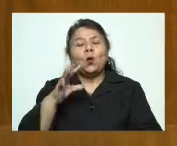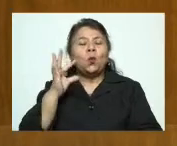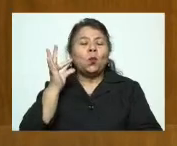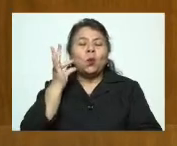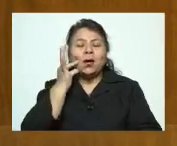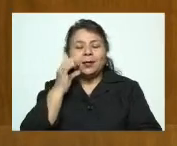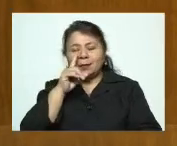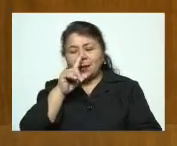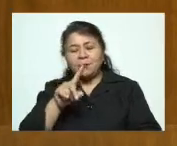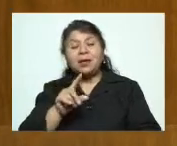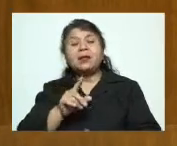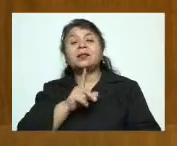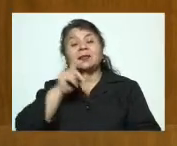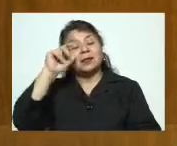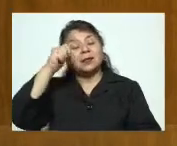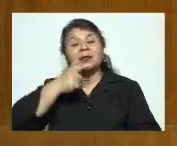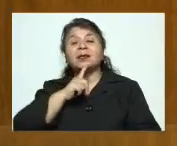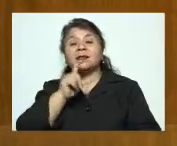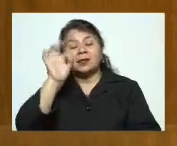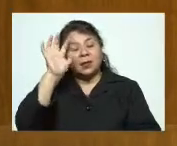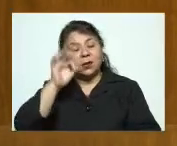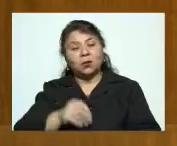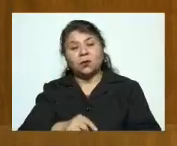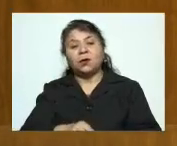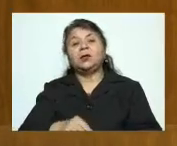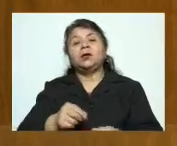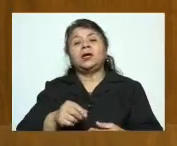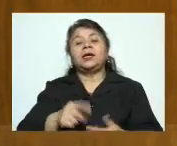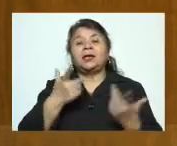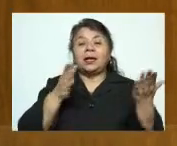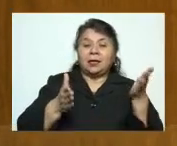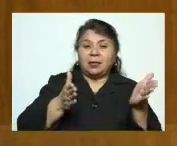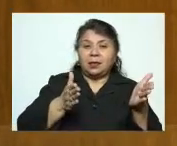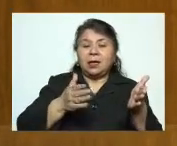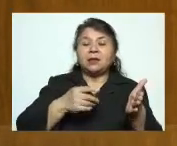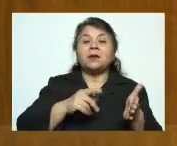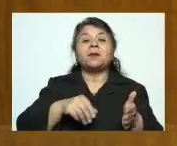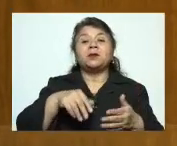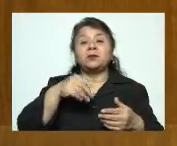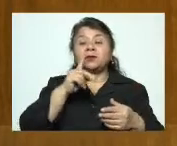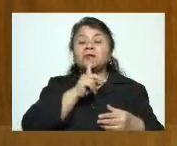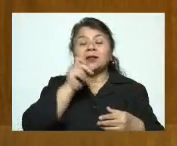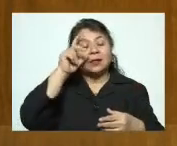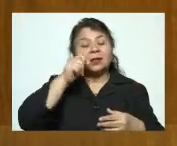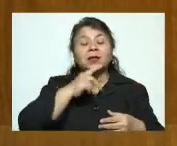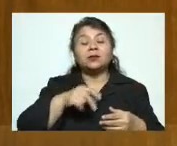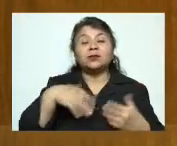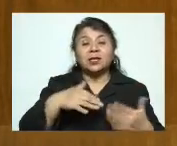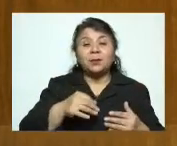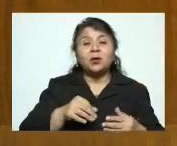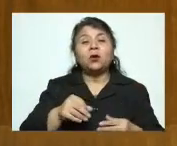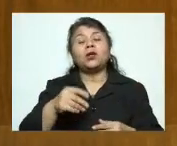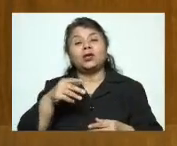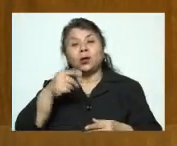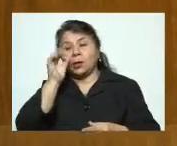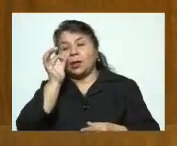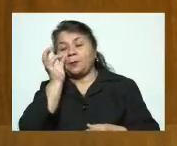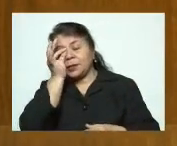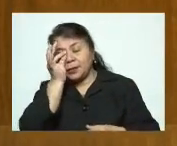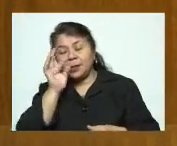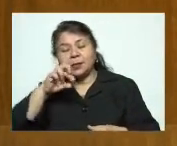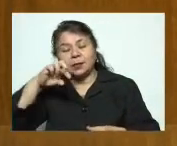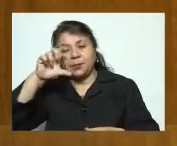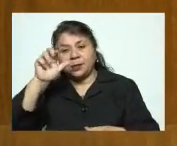PCR. En los últimos 7 días hemos generado 41 burbujas sanitarias y hemos asistido, donde